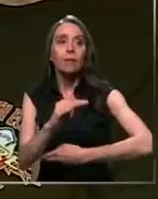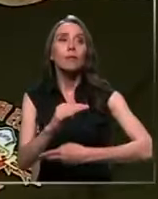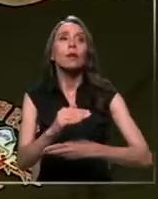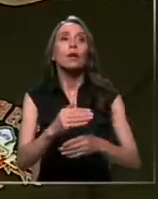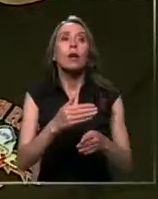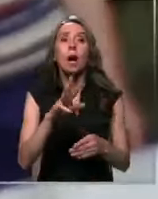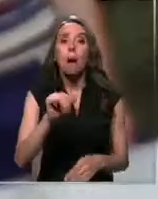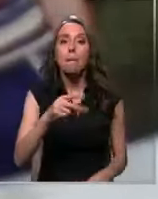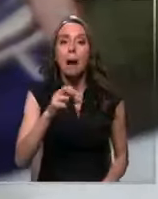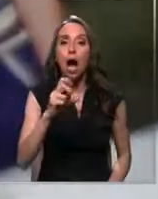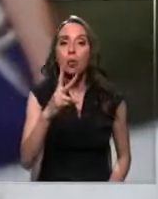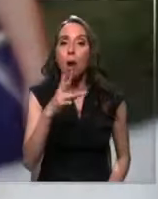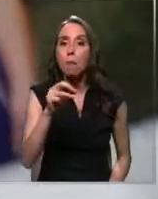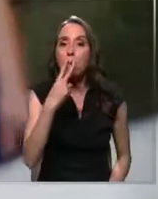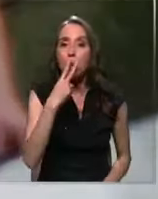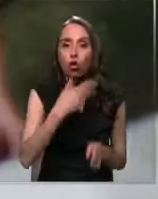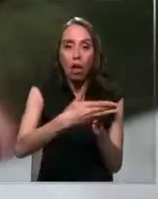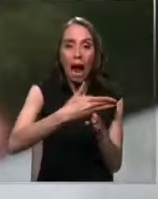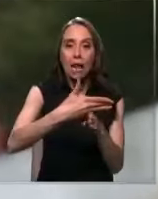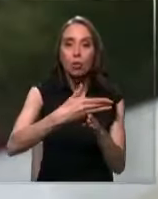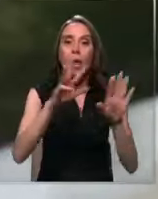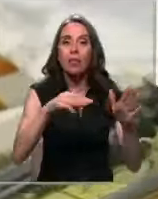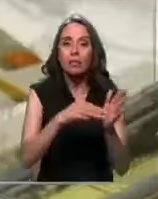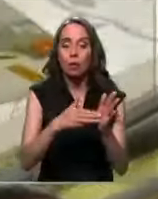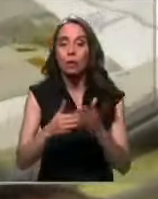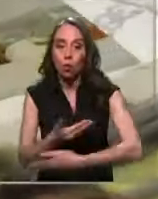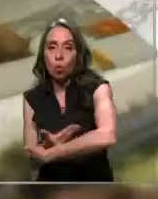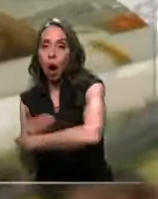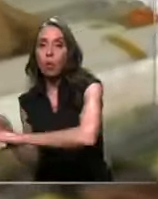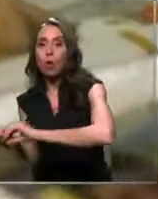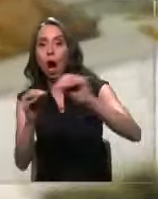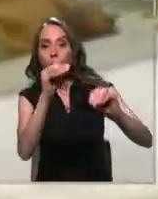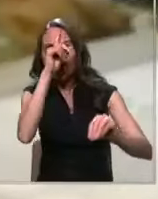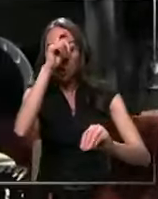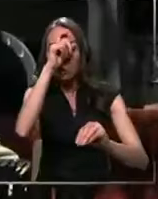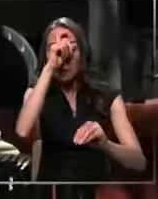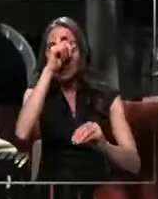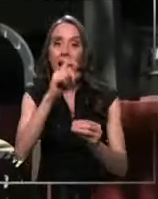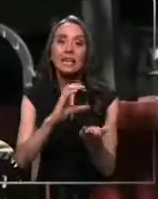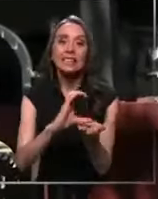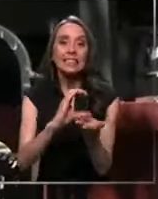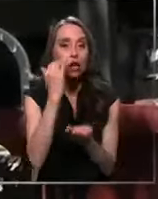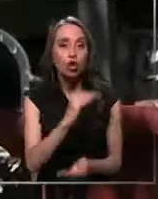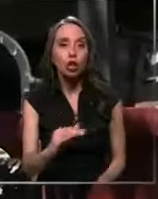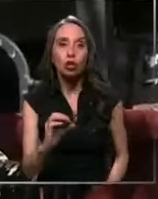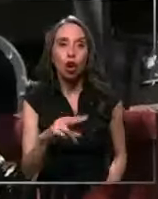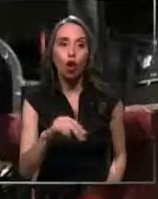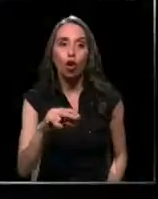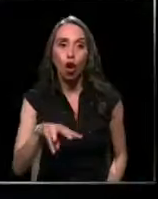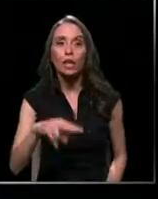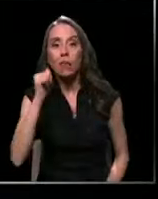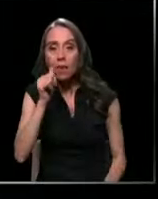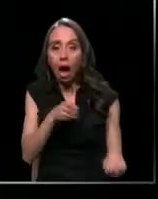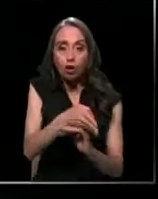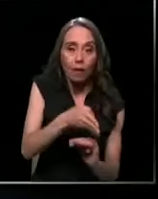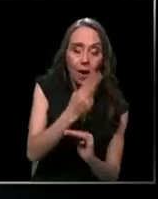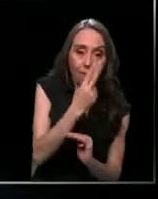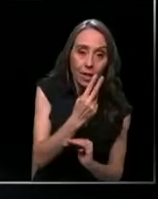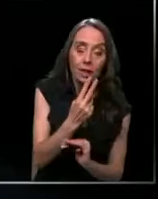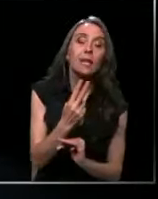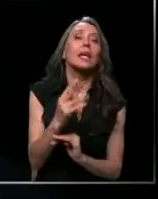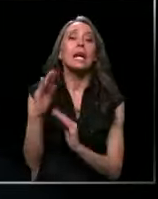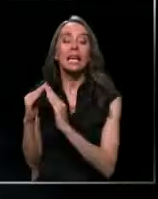de Manuel Montt. Según recuerda Teresa, David fue hospitalizado en el centro pediátrico Conin. Ahí lo visitaba a diario. Un día, cuando